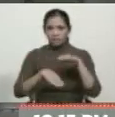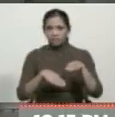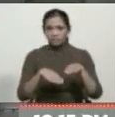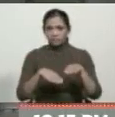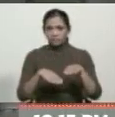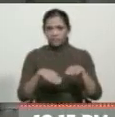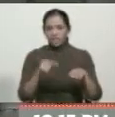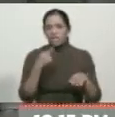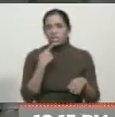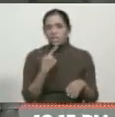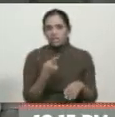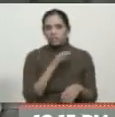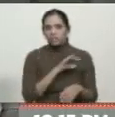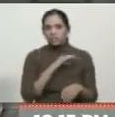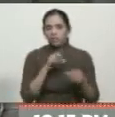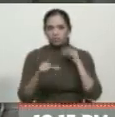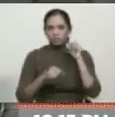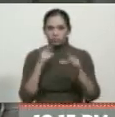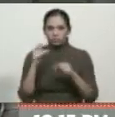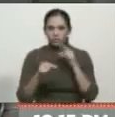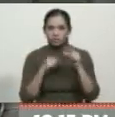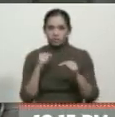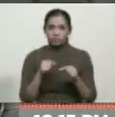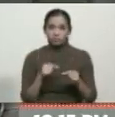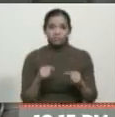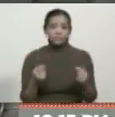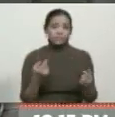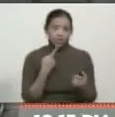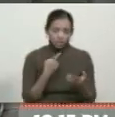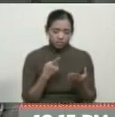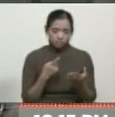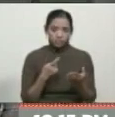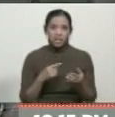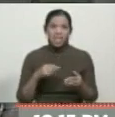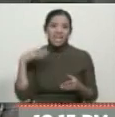Dice un señor en Twitter, dice, en Colombia